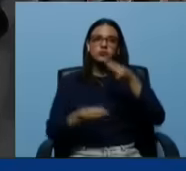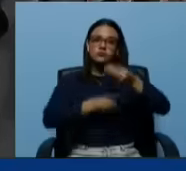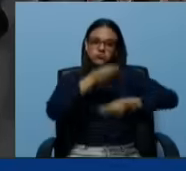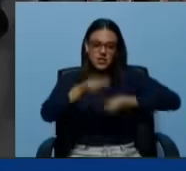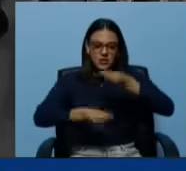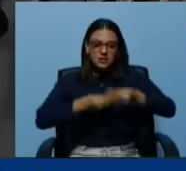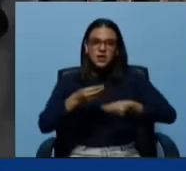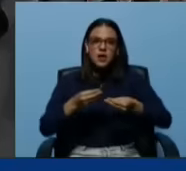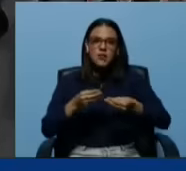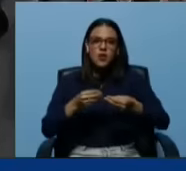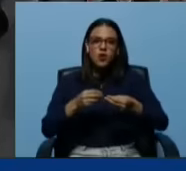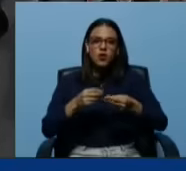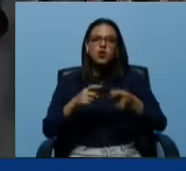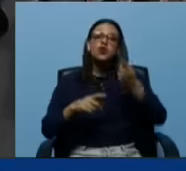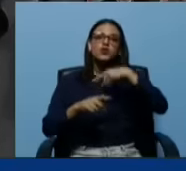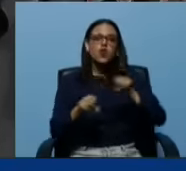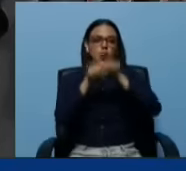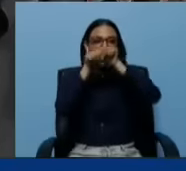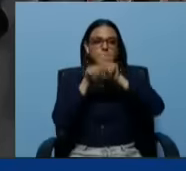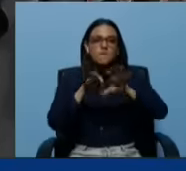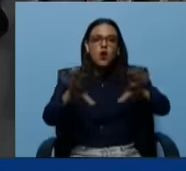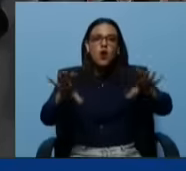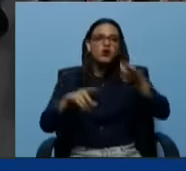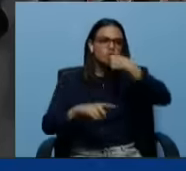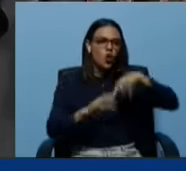nosotros hicimos un comunicado conjunto